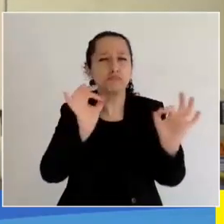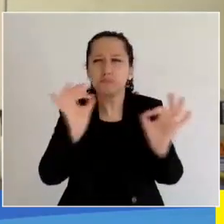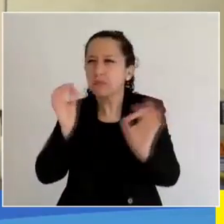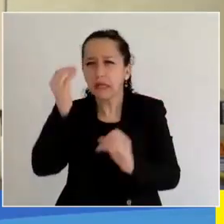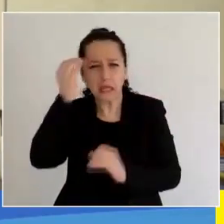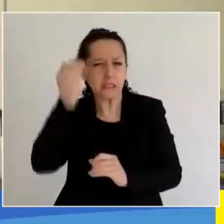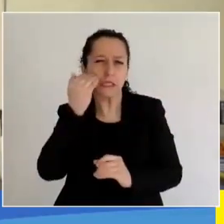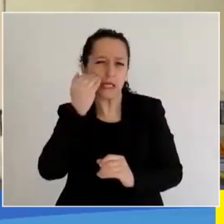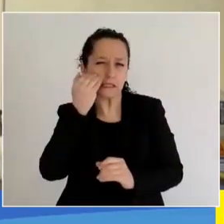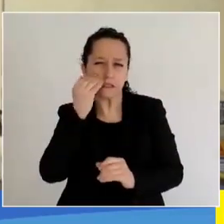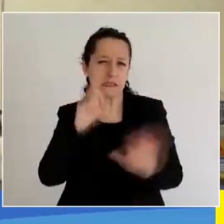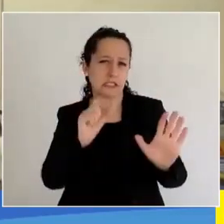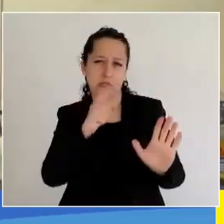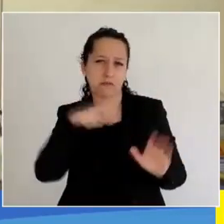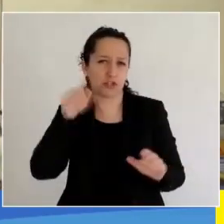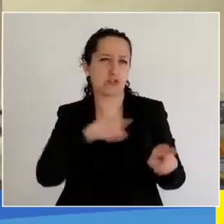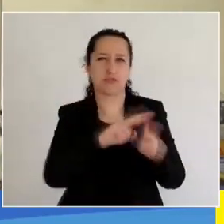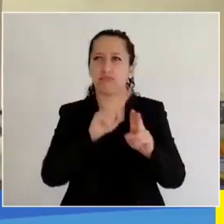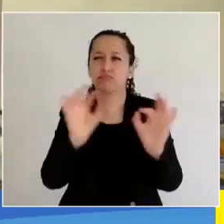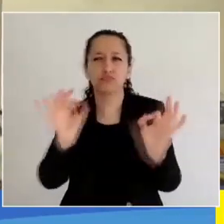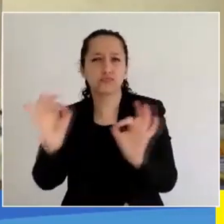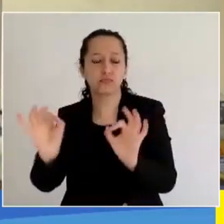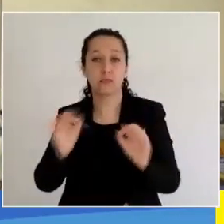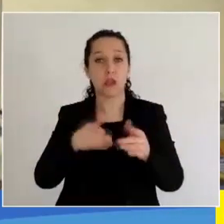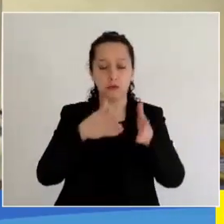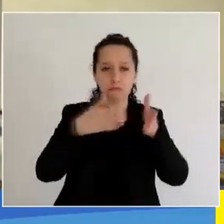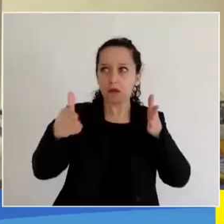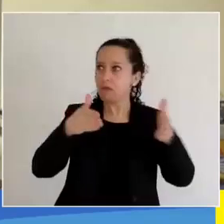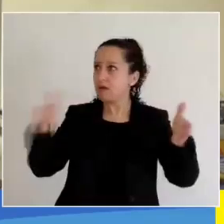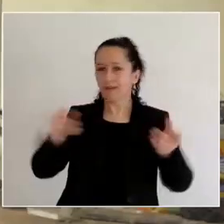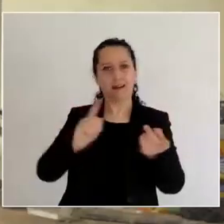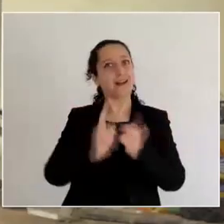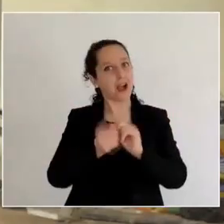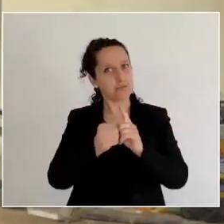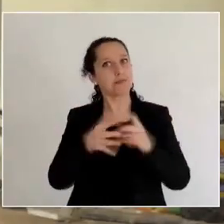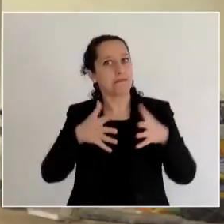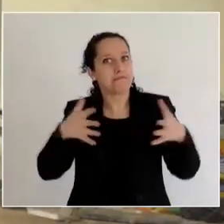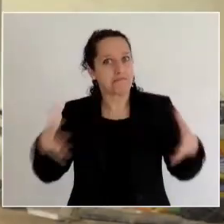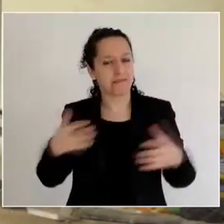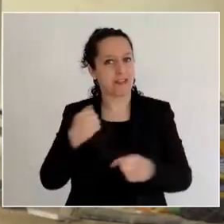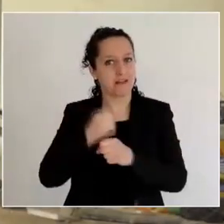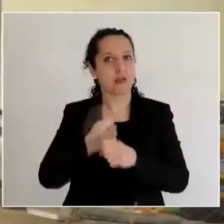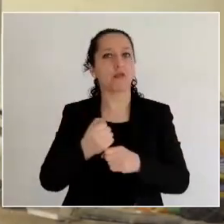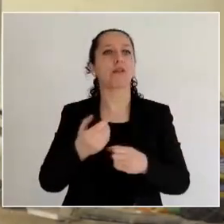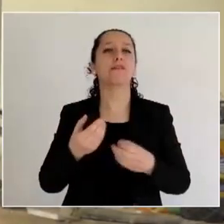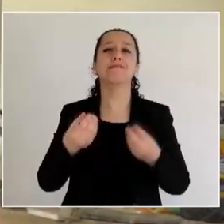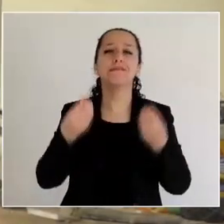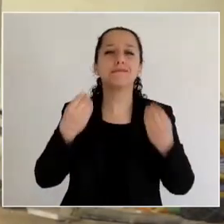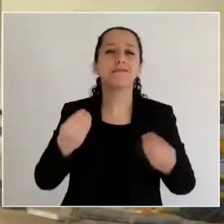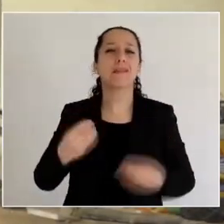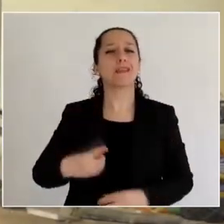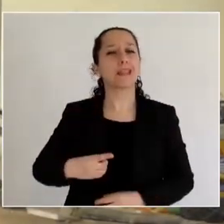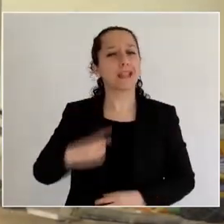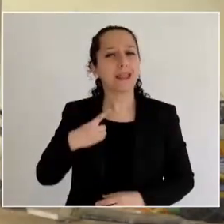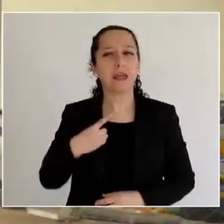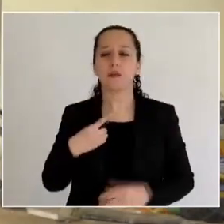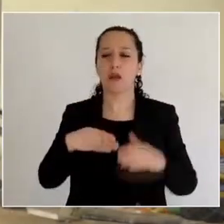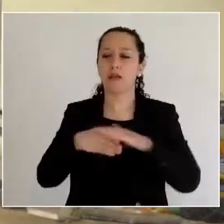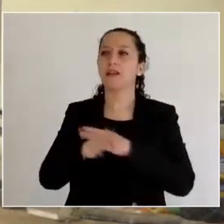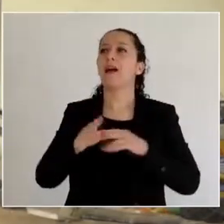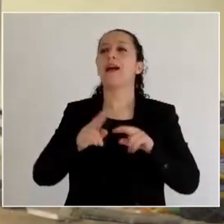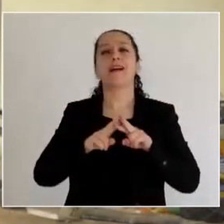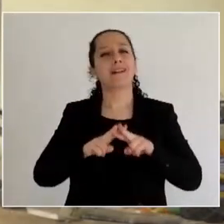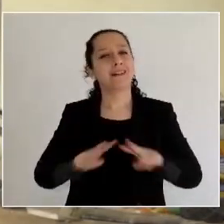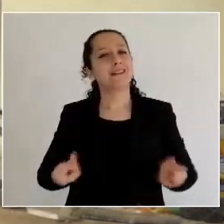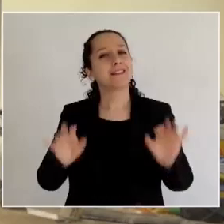tiene casi un 70% de avance, lo que permite visualizar ya los cambios estructurales de este tremendo proyecto, que da dignidad, da un espacio seguro,